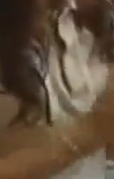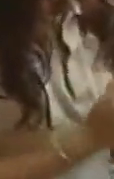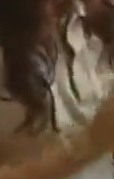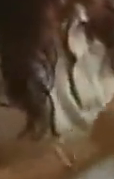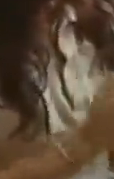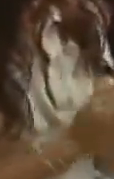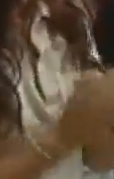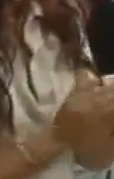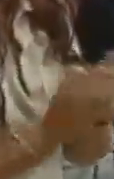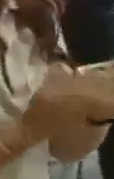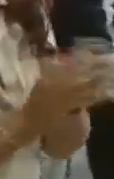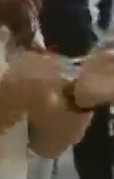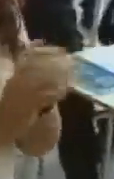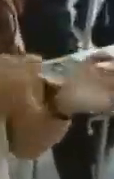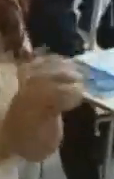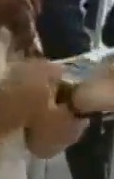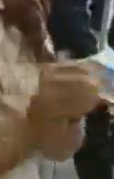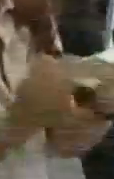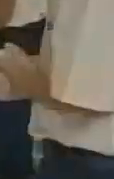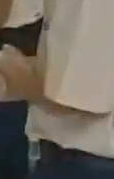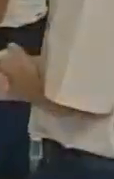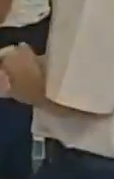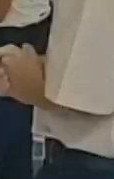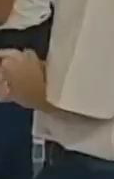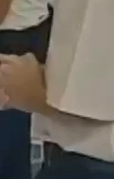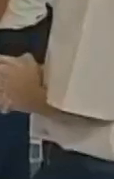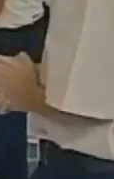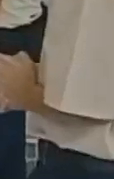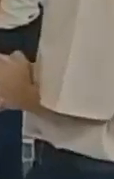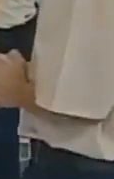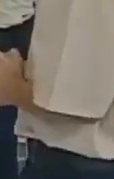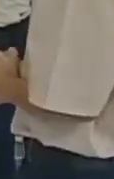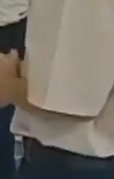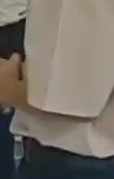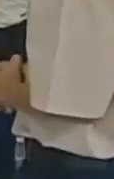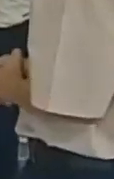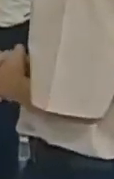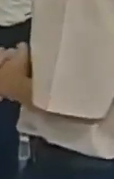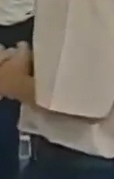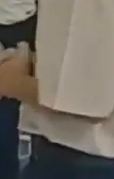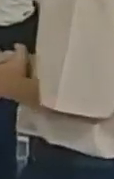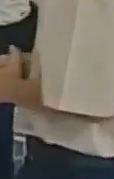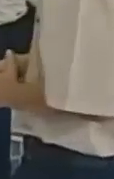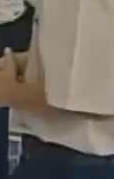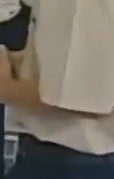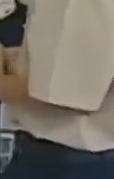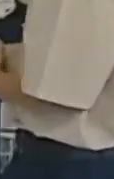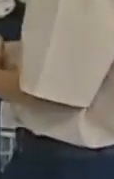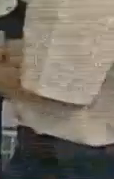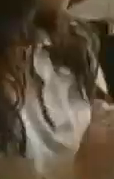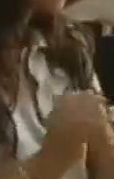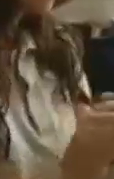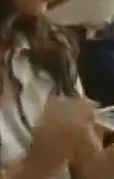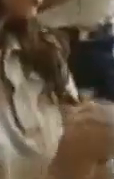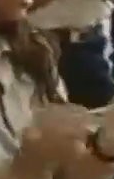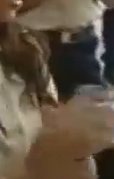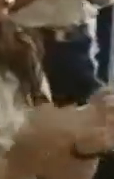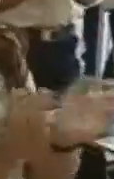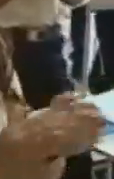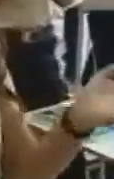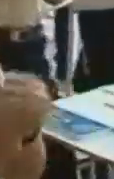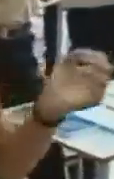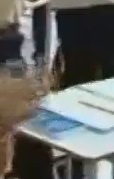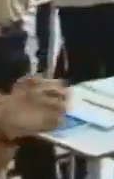que decirlo. Hoy, estos muchachos que están acá, estos estudiantes, estarán recibiendo